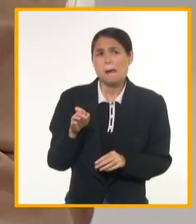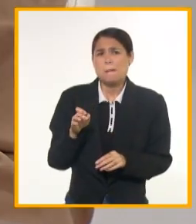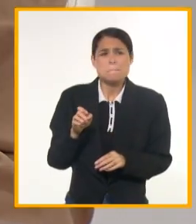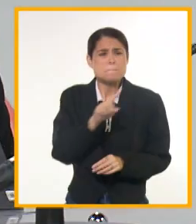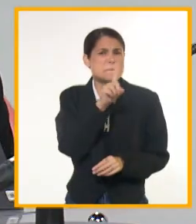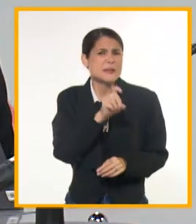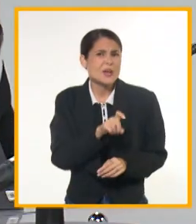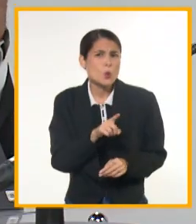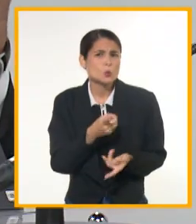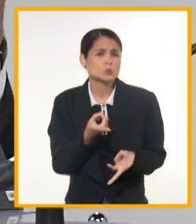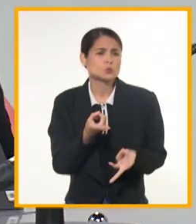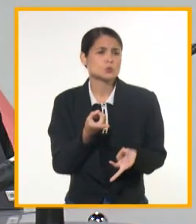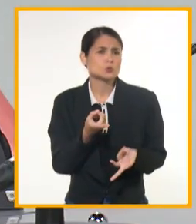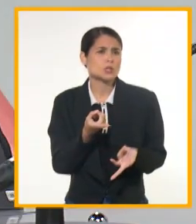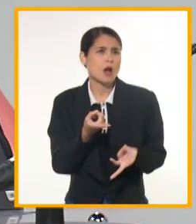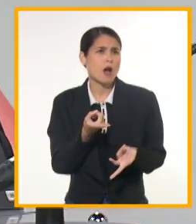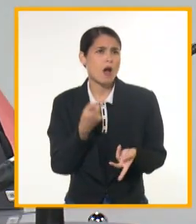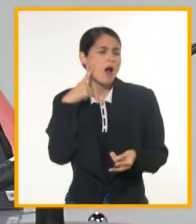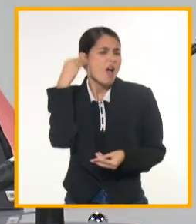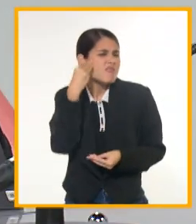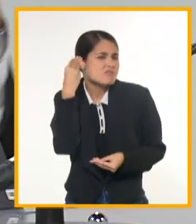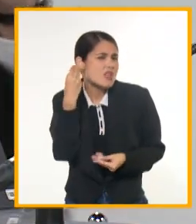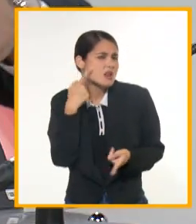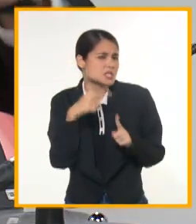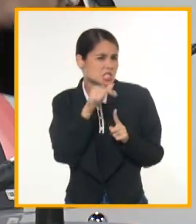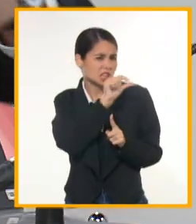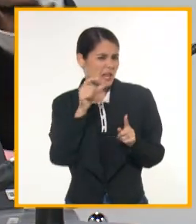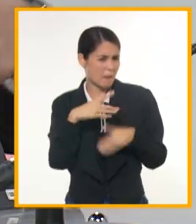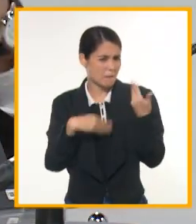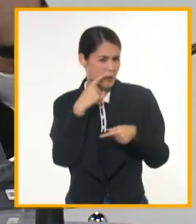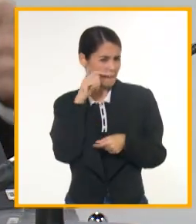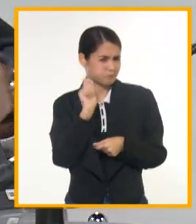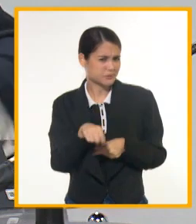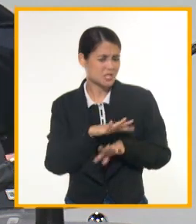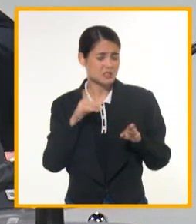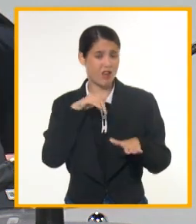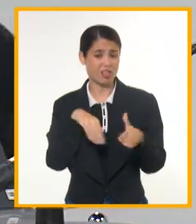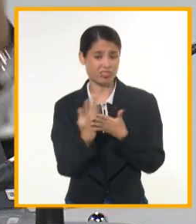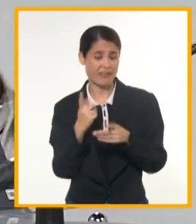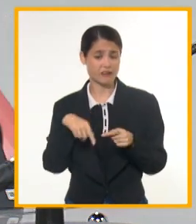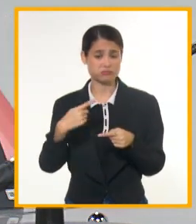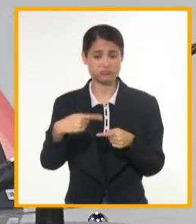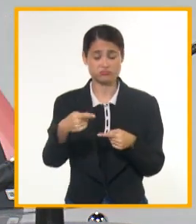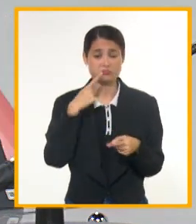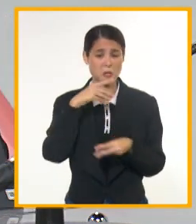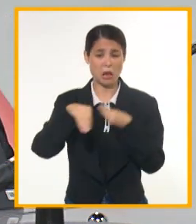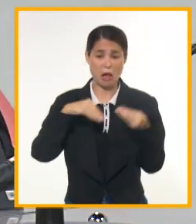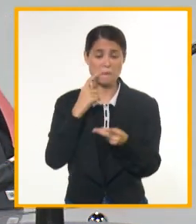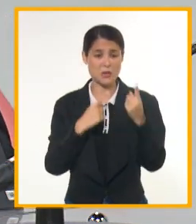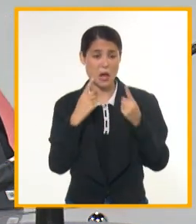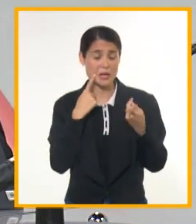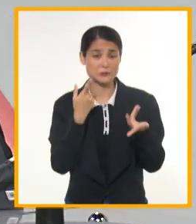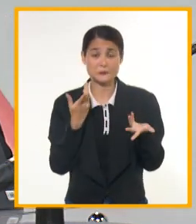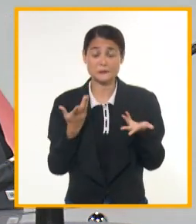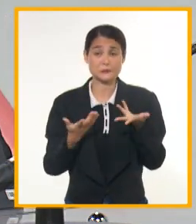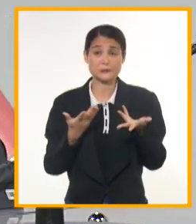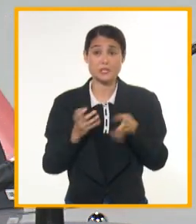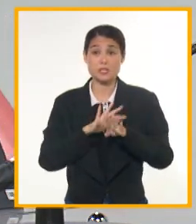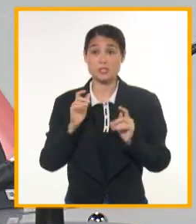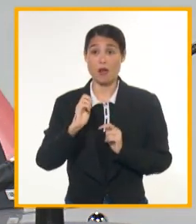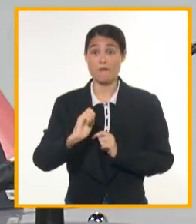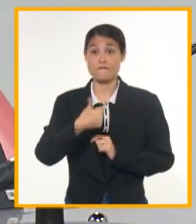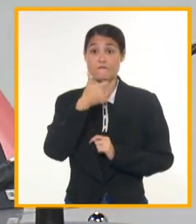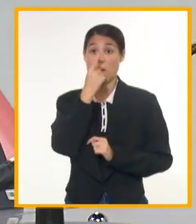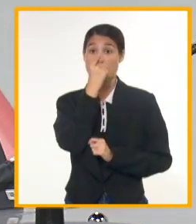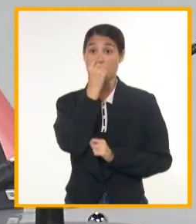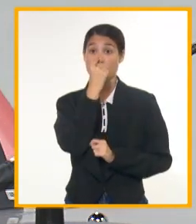hacer una pregunta muy específica porque es un asunto que todos los días hay algo diferente, un pronunciamiento diferente. Ahí veíamos lo que había dicho Putin, que por